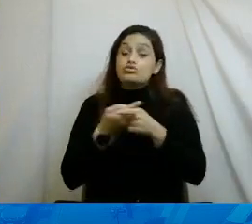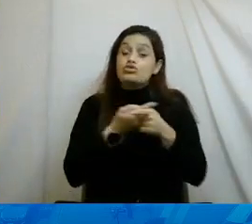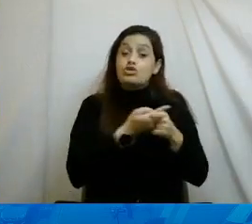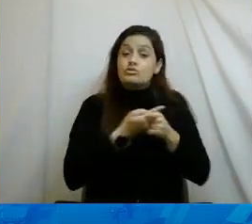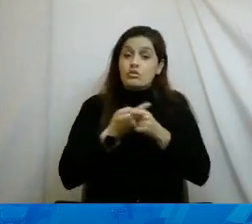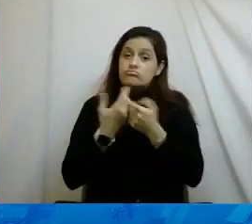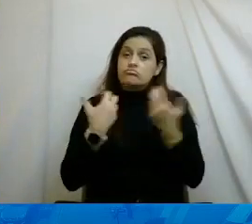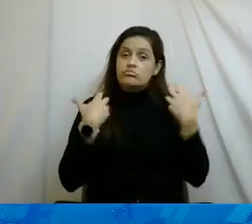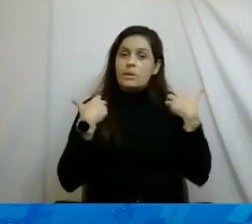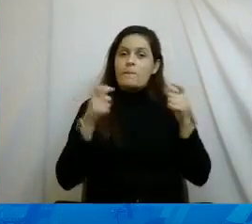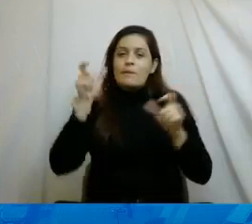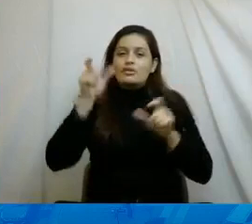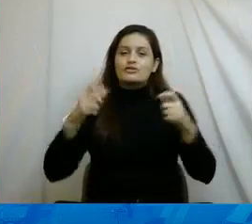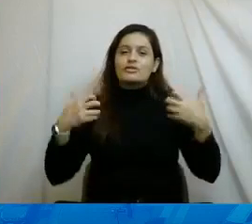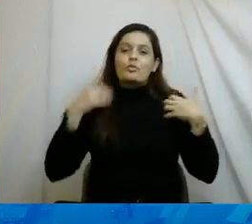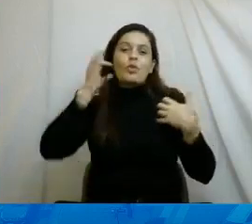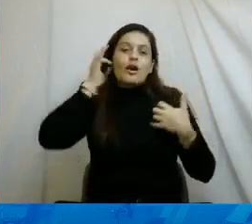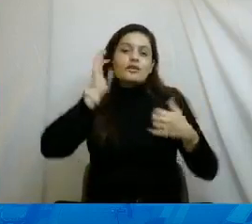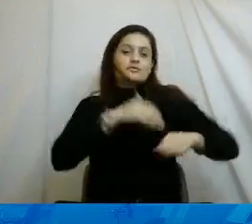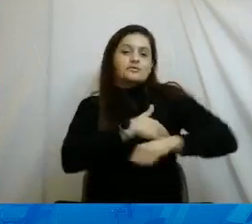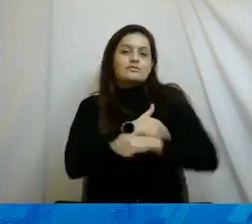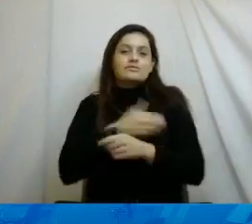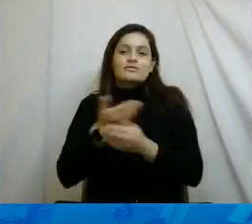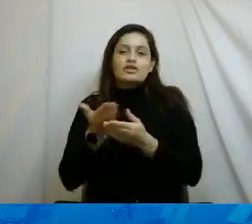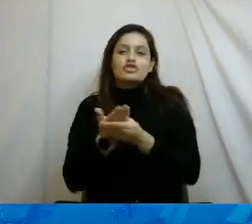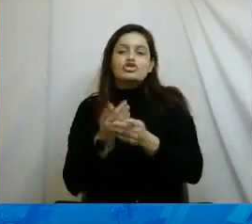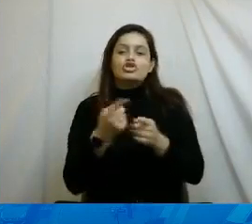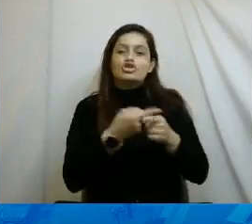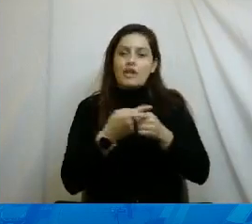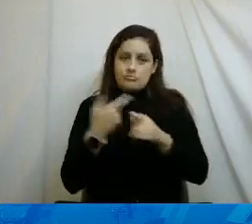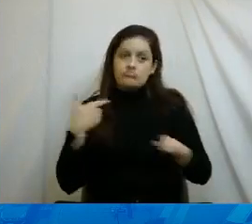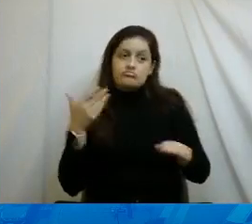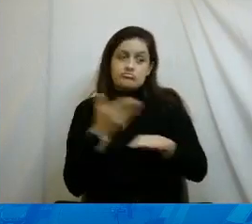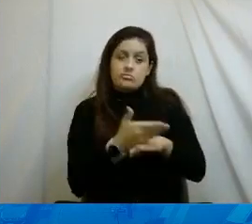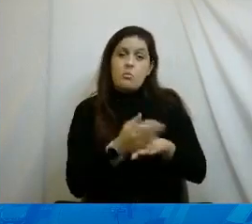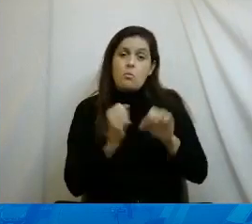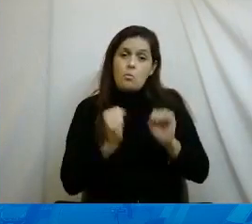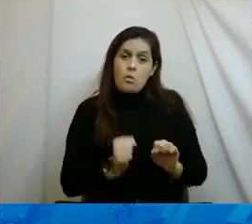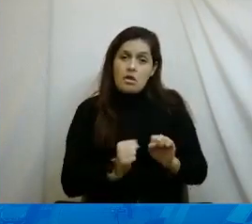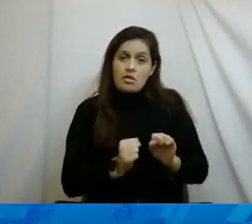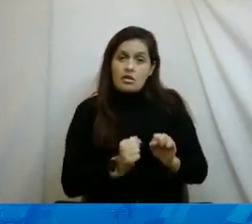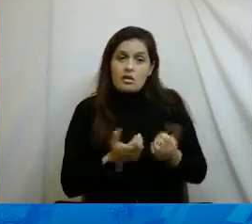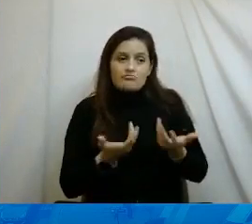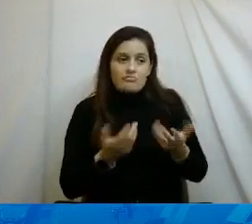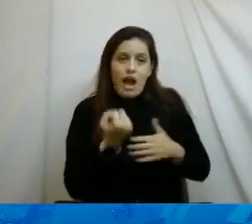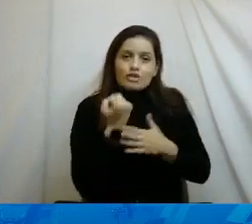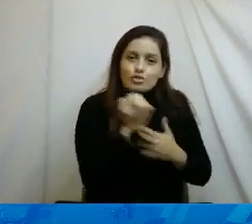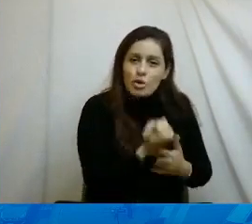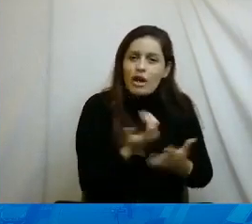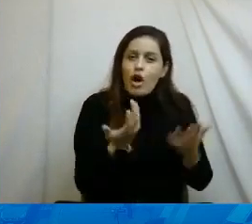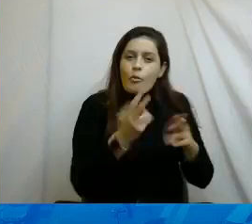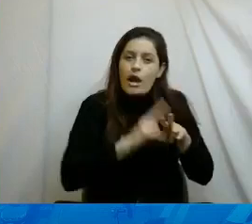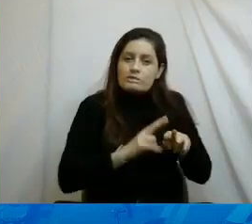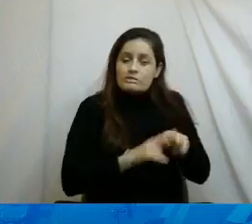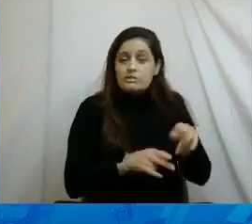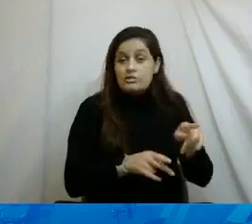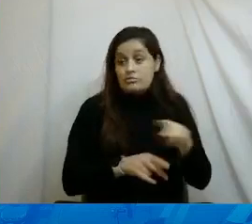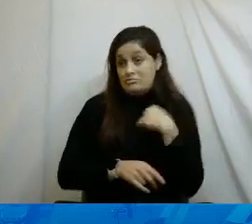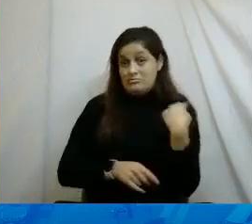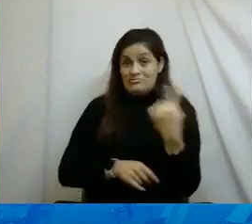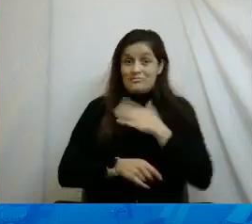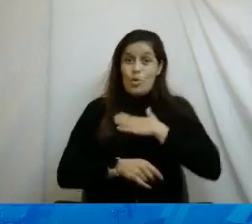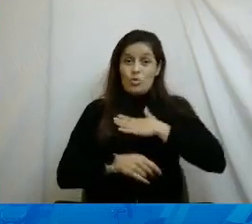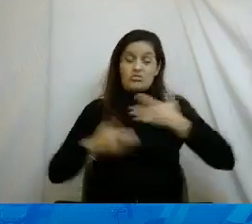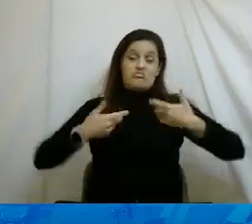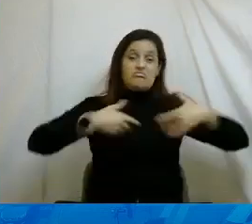alguna trabajadora social, hacemos los ofrecimientos, si es necesario podemos ofrecer un café, hacerlo, porque yo creo que a ninguno de nosotros nos gustaría estar